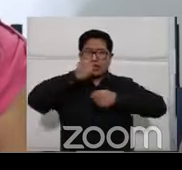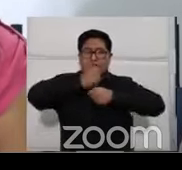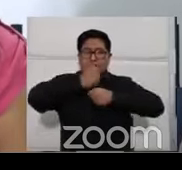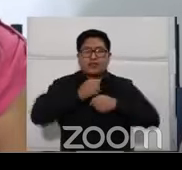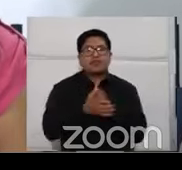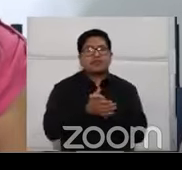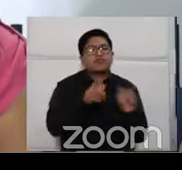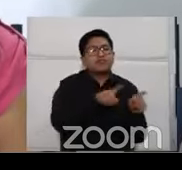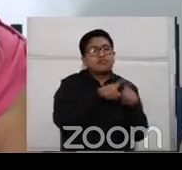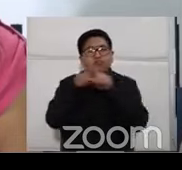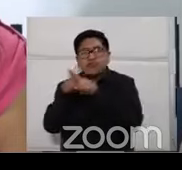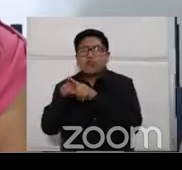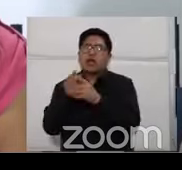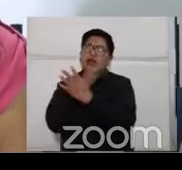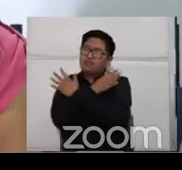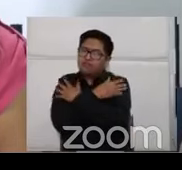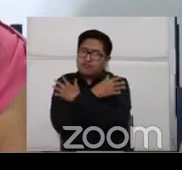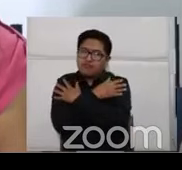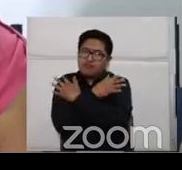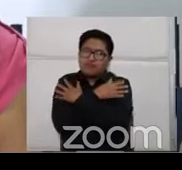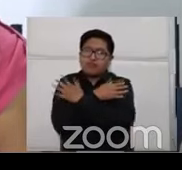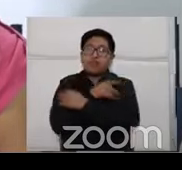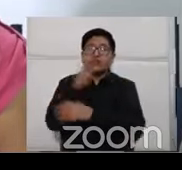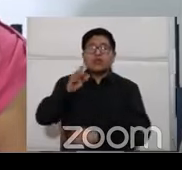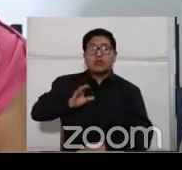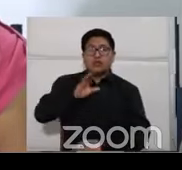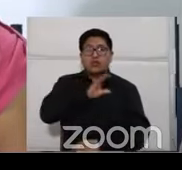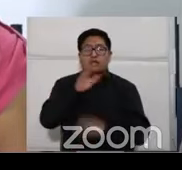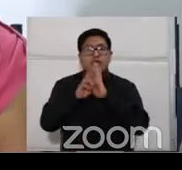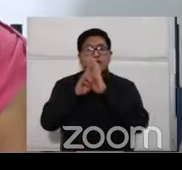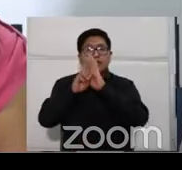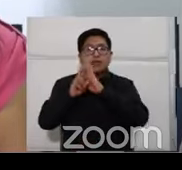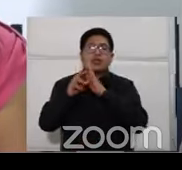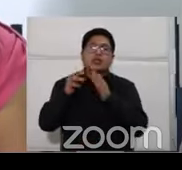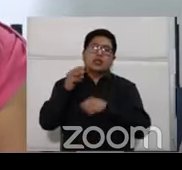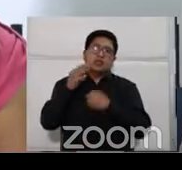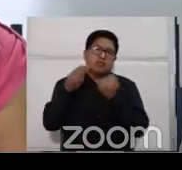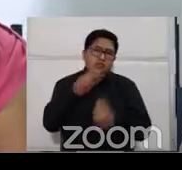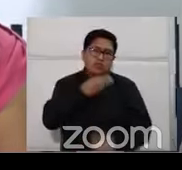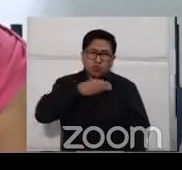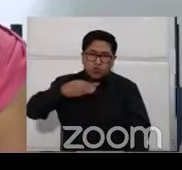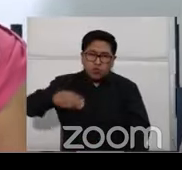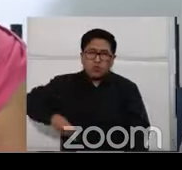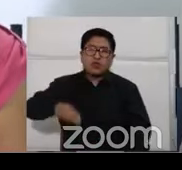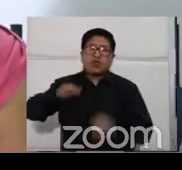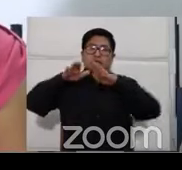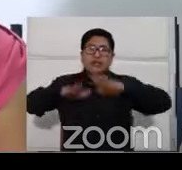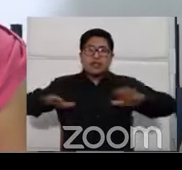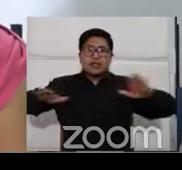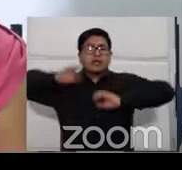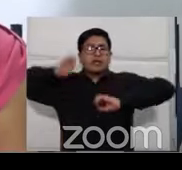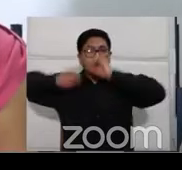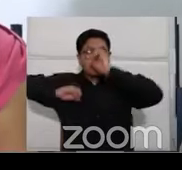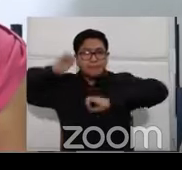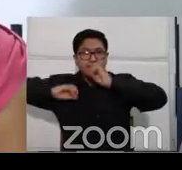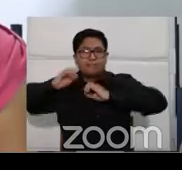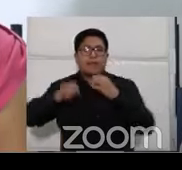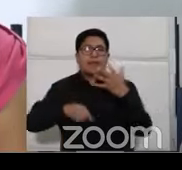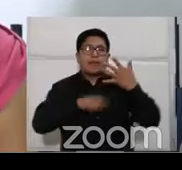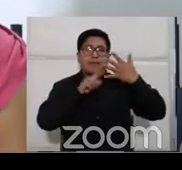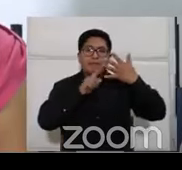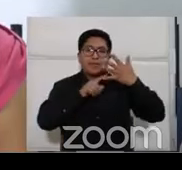saludo especial a representantes de los comités departamental y municipal de niñas niños adolescentes de oruro al comité de